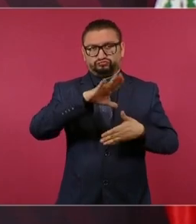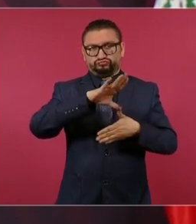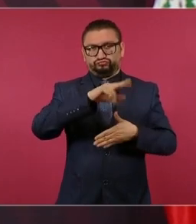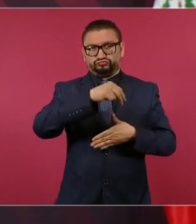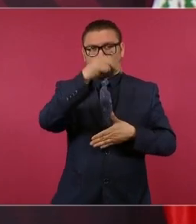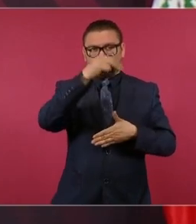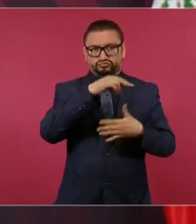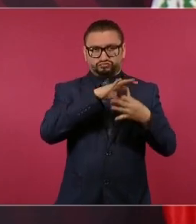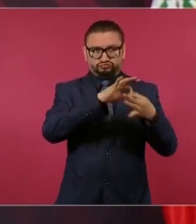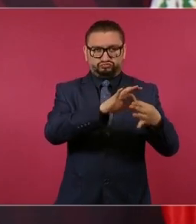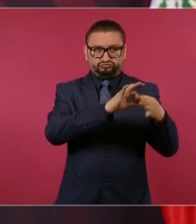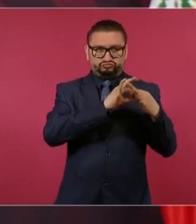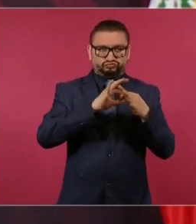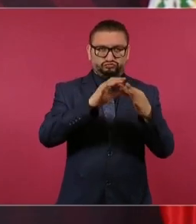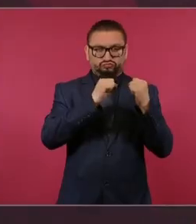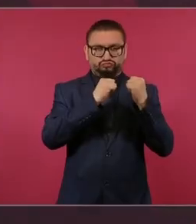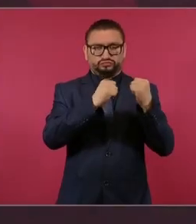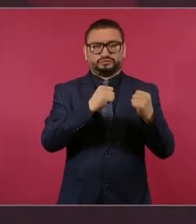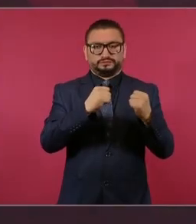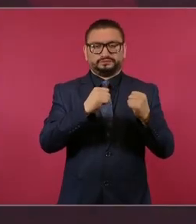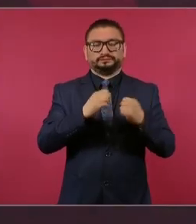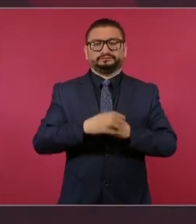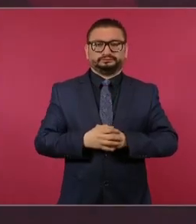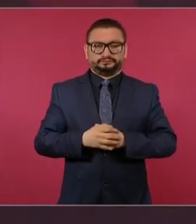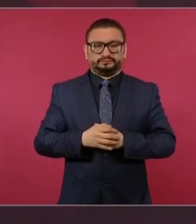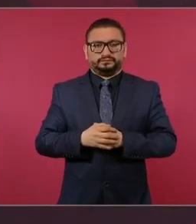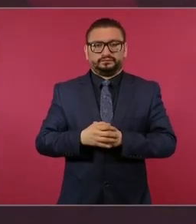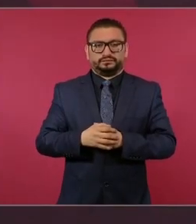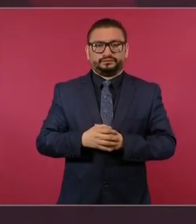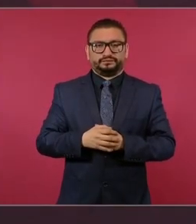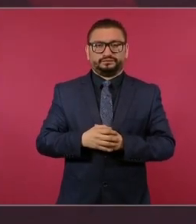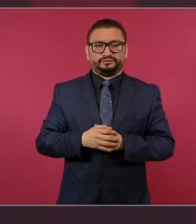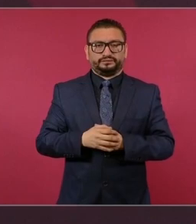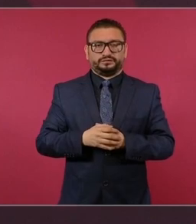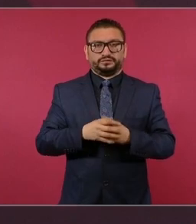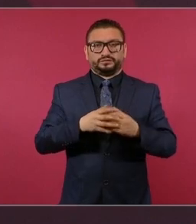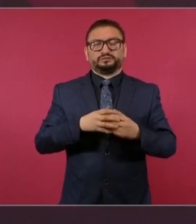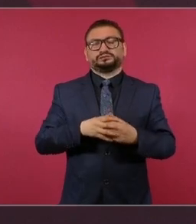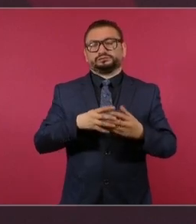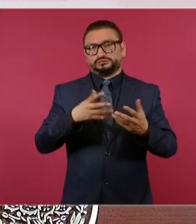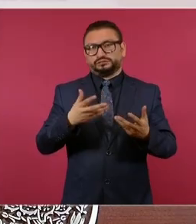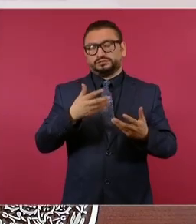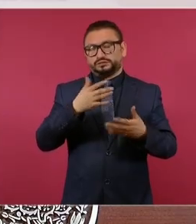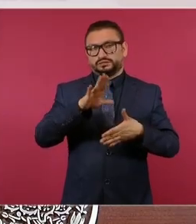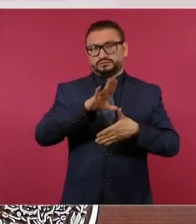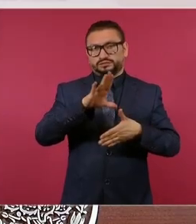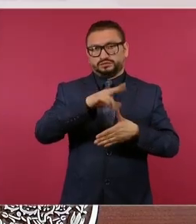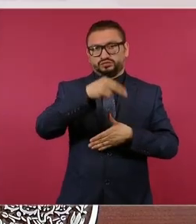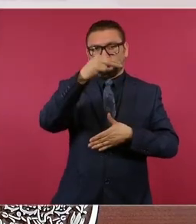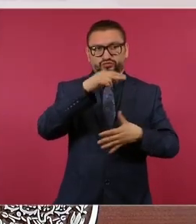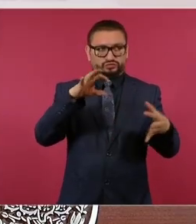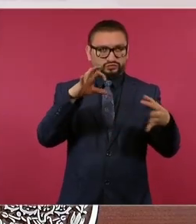América del Norte, si se consolida la integración en América del